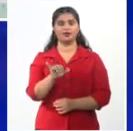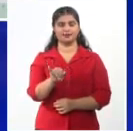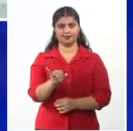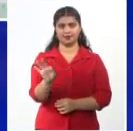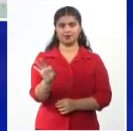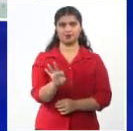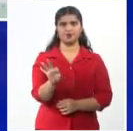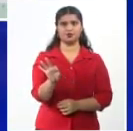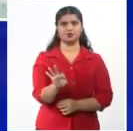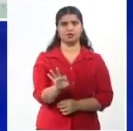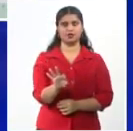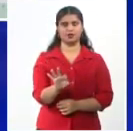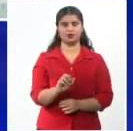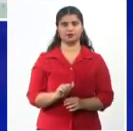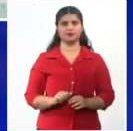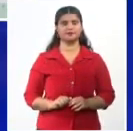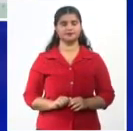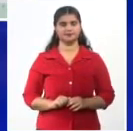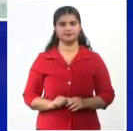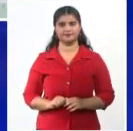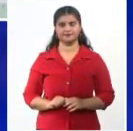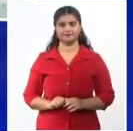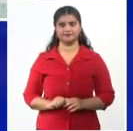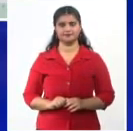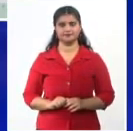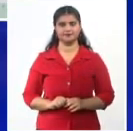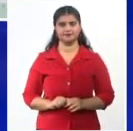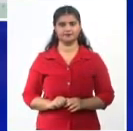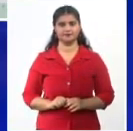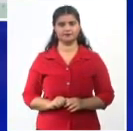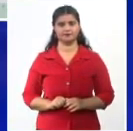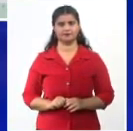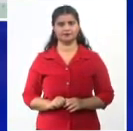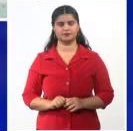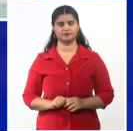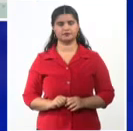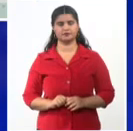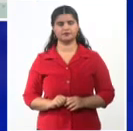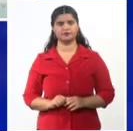0,86%, como se puede ver en este gráfico.